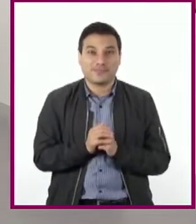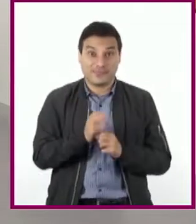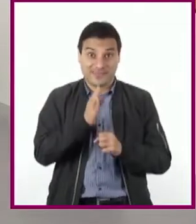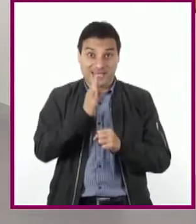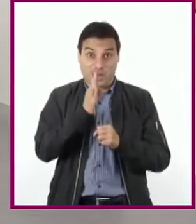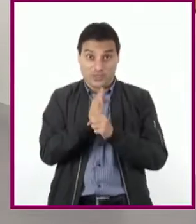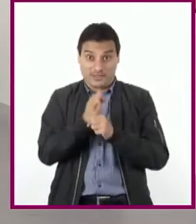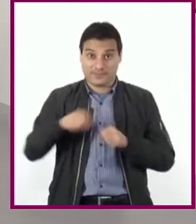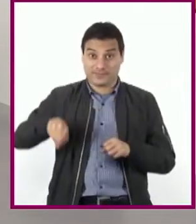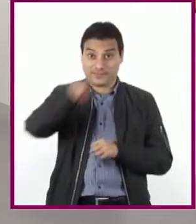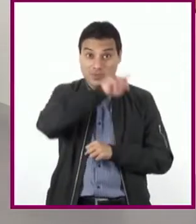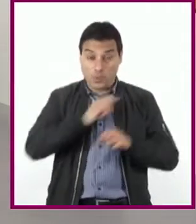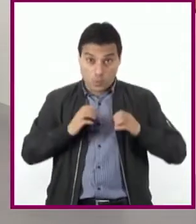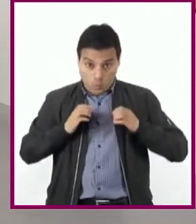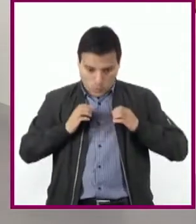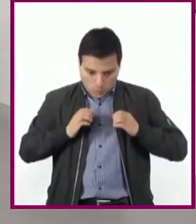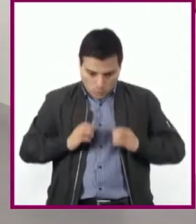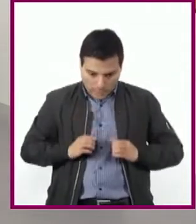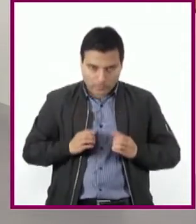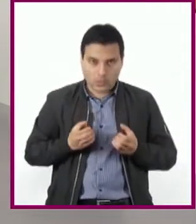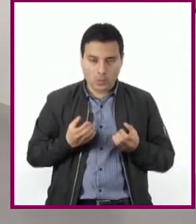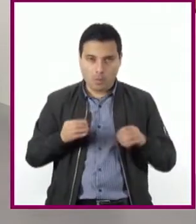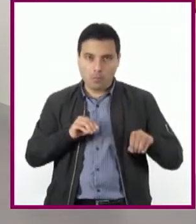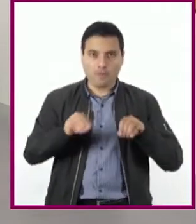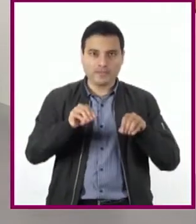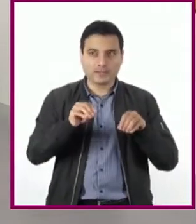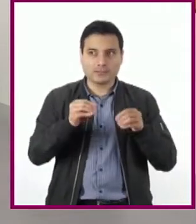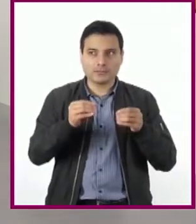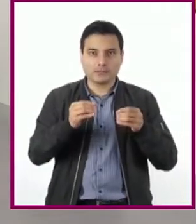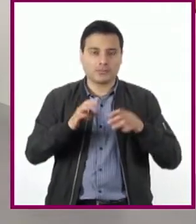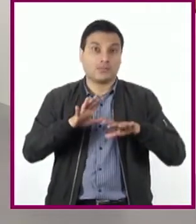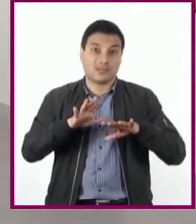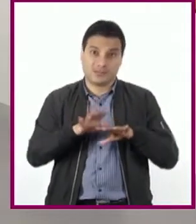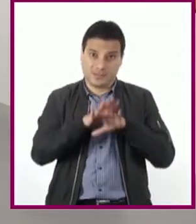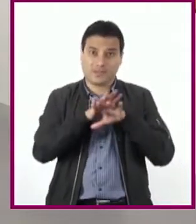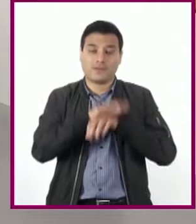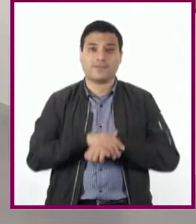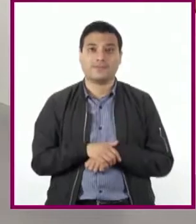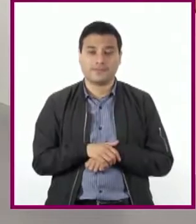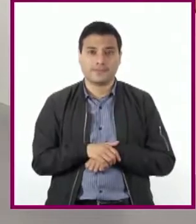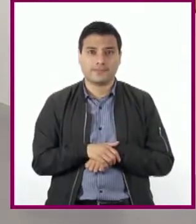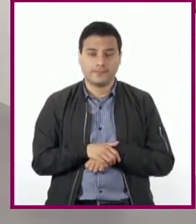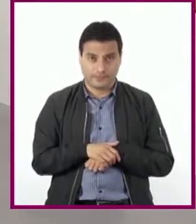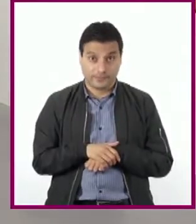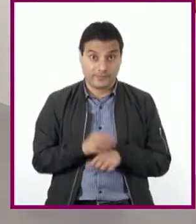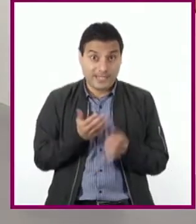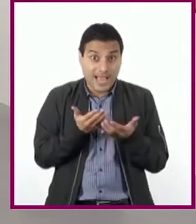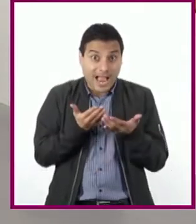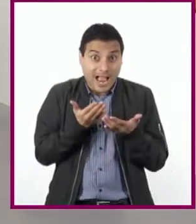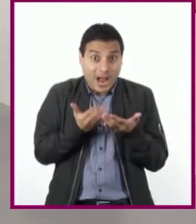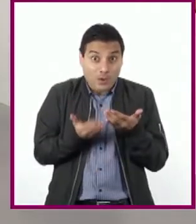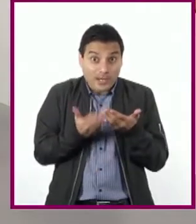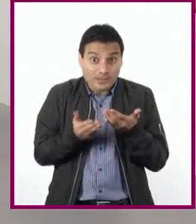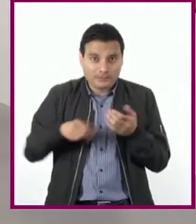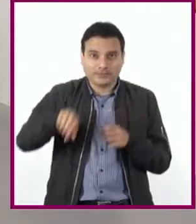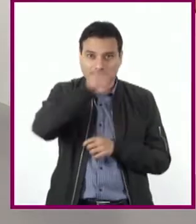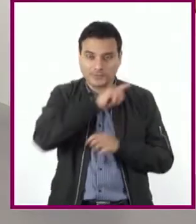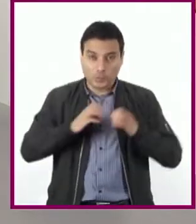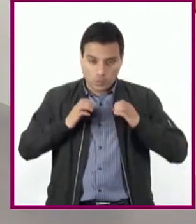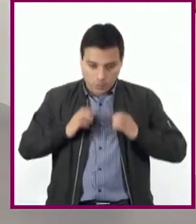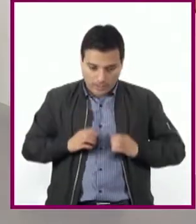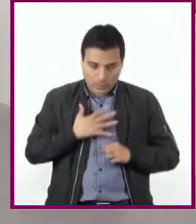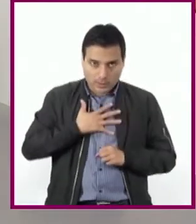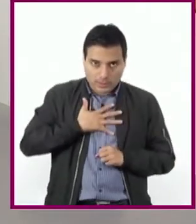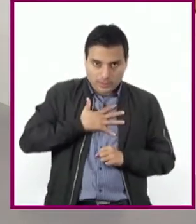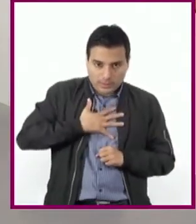cuerpo incluso ha transformado su costumbre de moverse o accionar. Pero ahora no solo vamos a explorar el cuerpo, sino